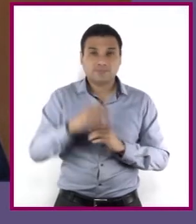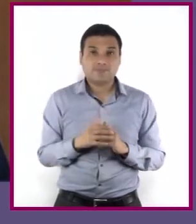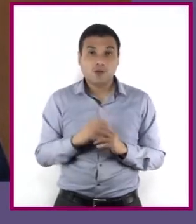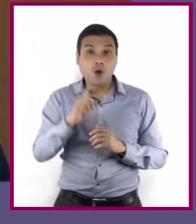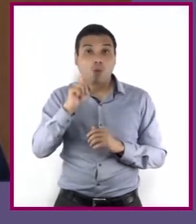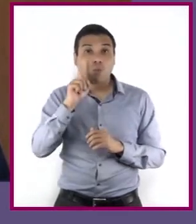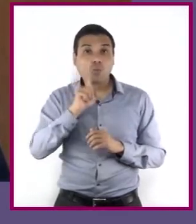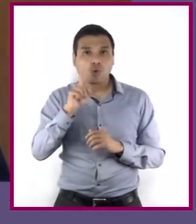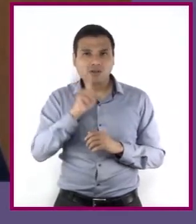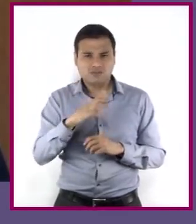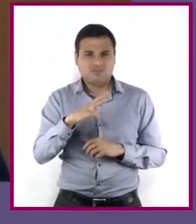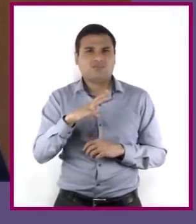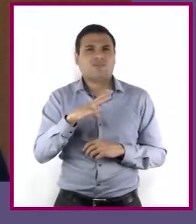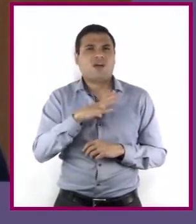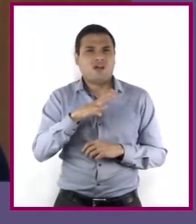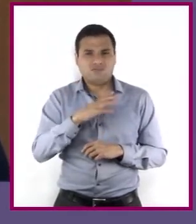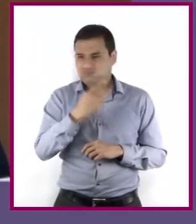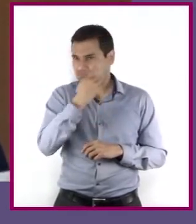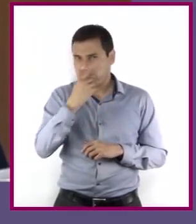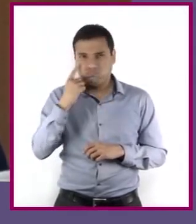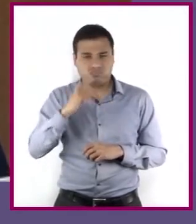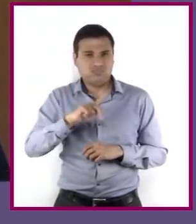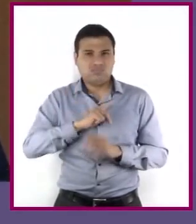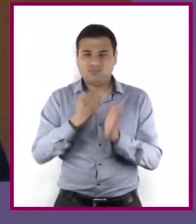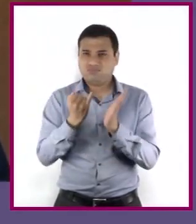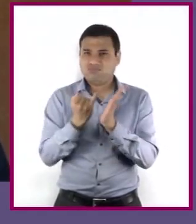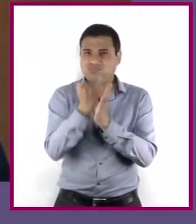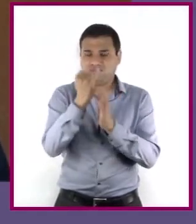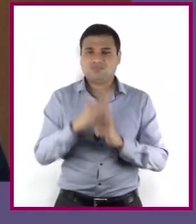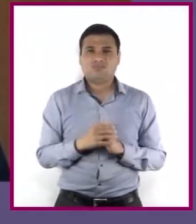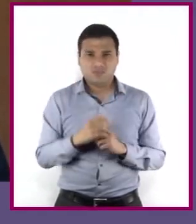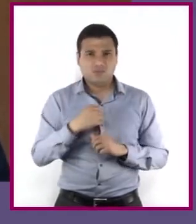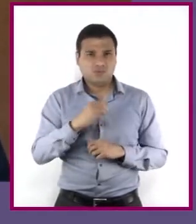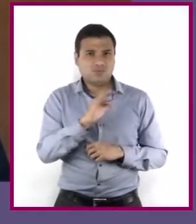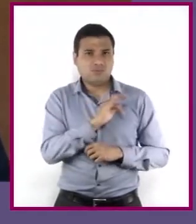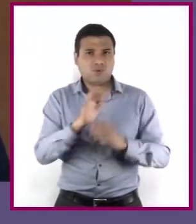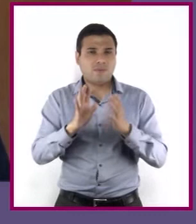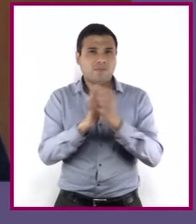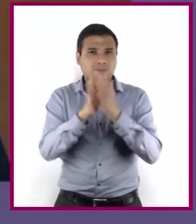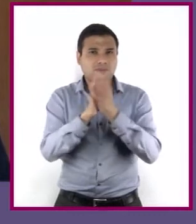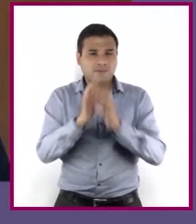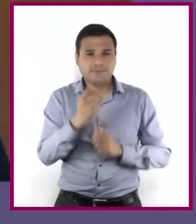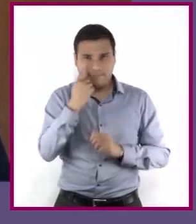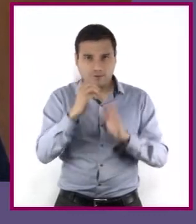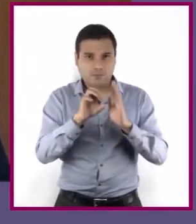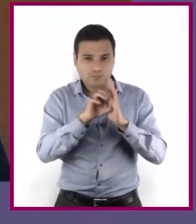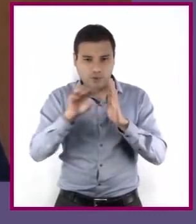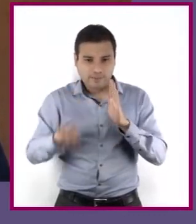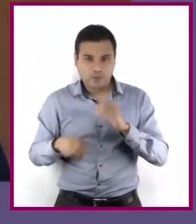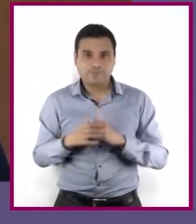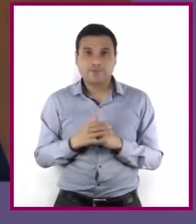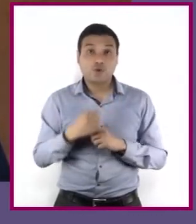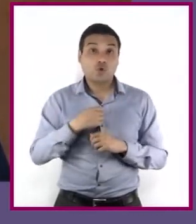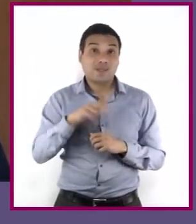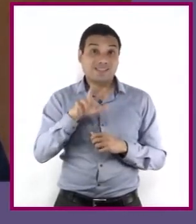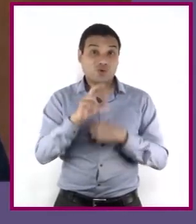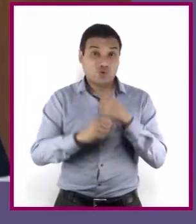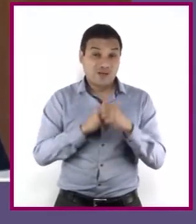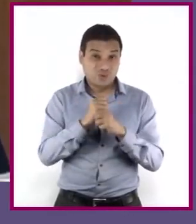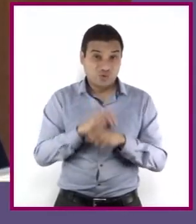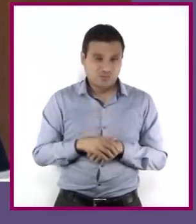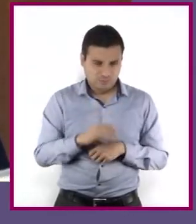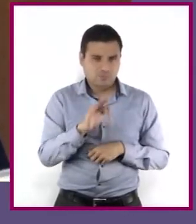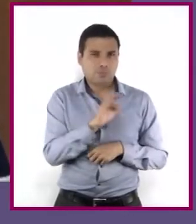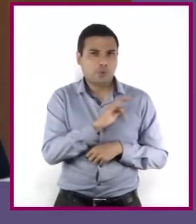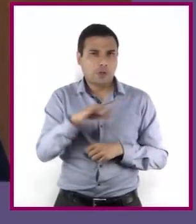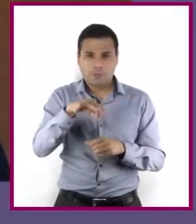tenemos el poder de decisión sobre nuestra vida, prepararnos mucho y participar. Por ejemplo, cuando tengamos 18 años, votar